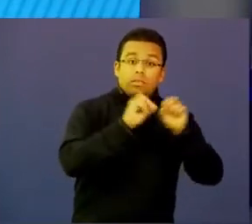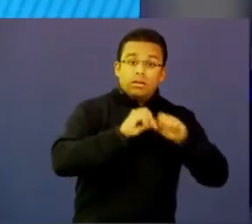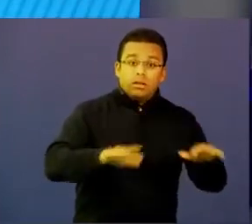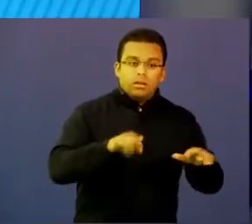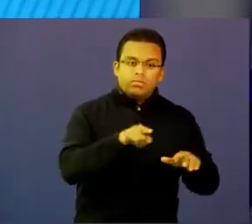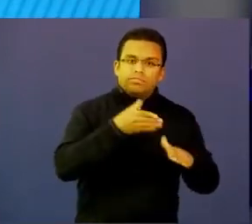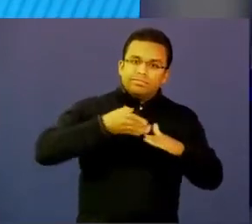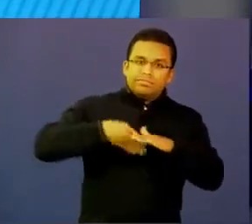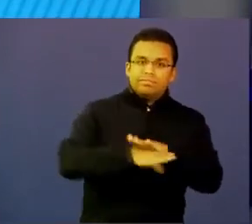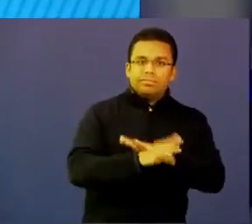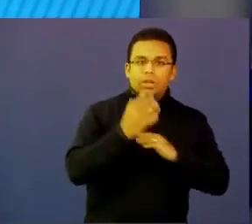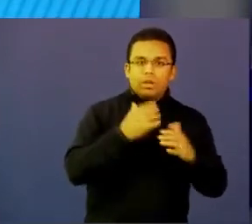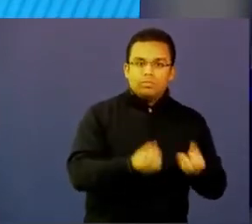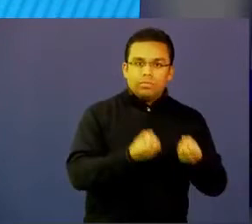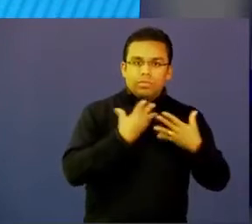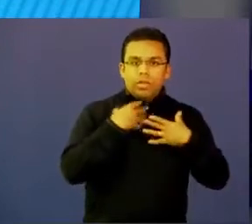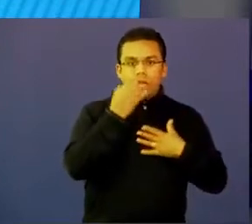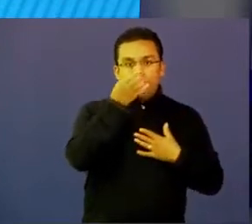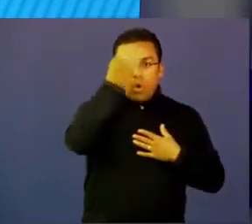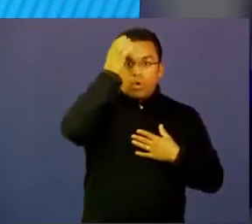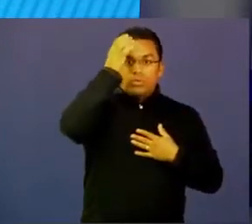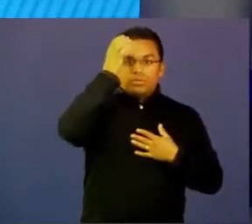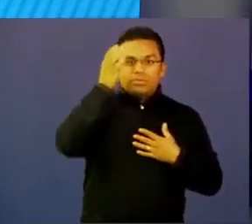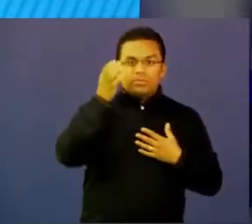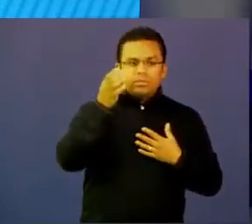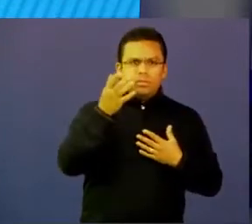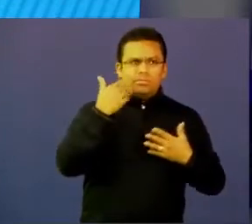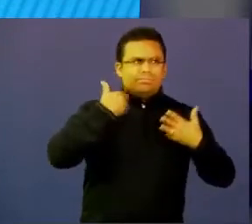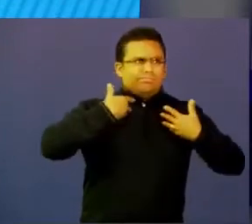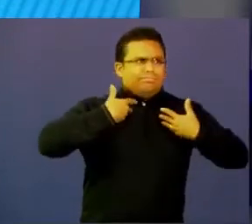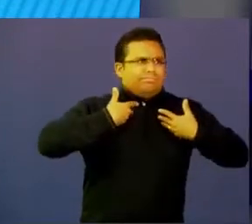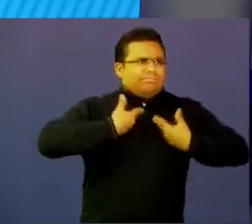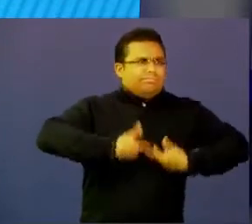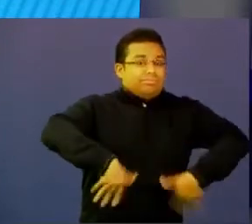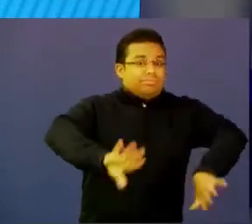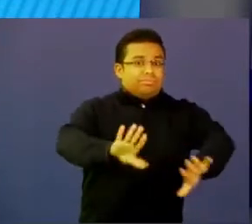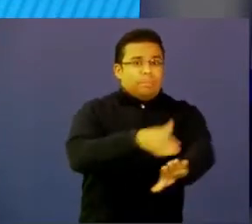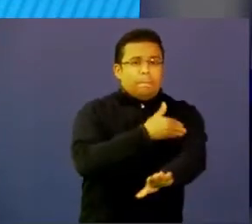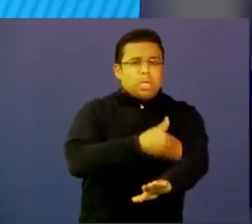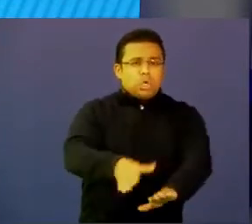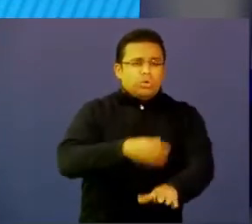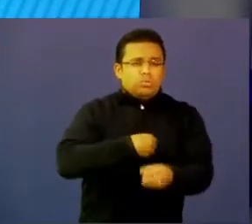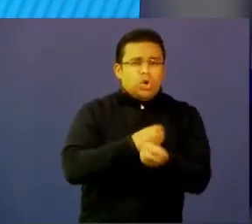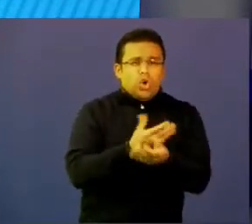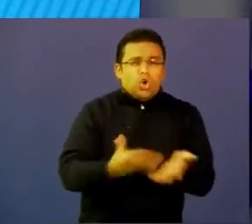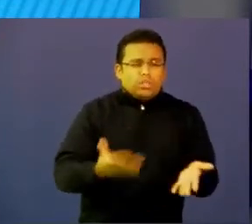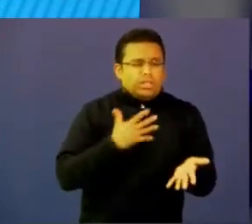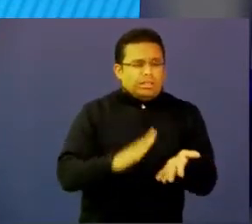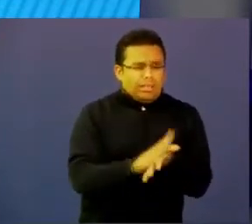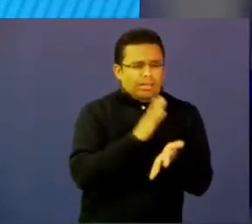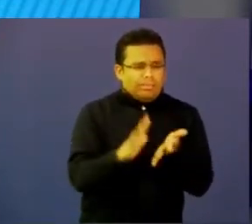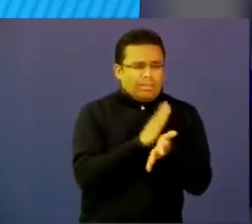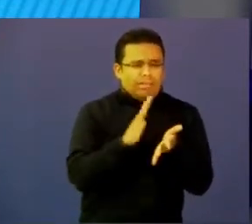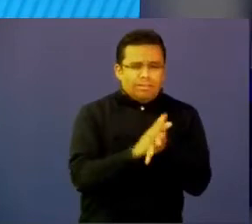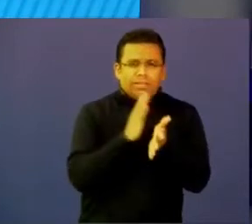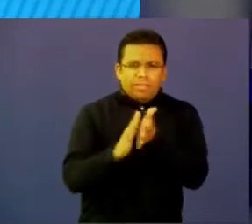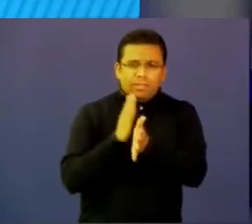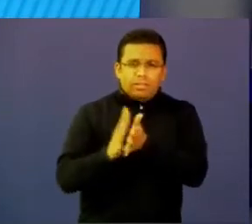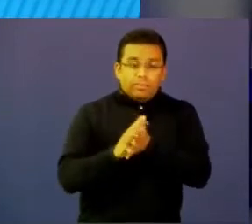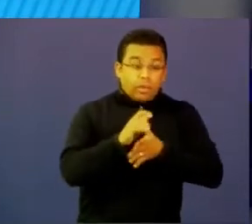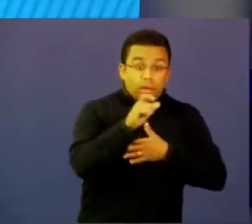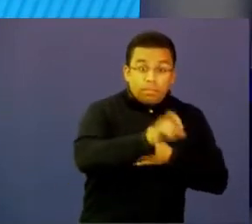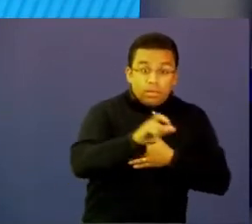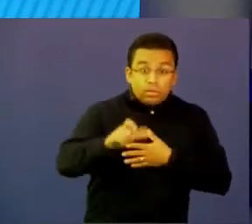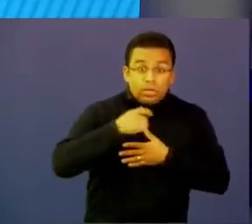Tiene un millón de posibilidades de educación gratuita, de perpetuar la educación a través de la vida. Para las personas que no hacen parte del